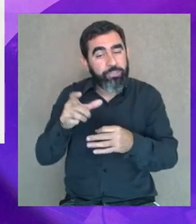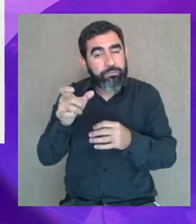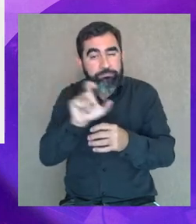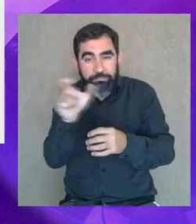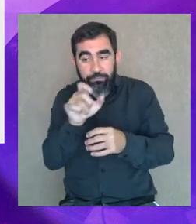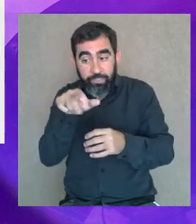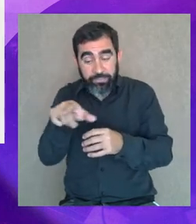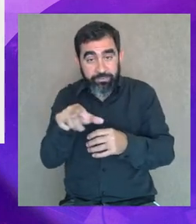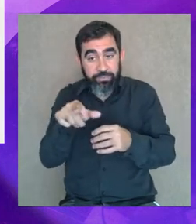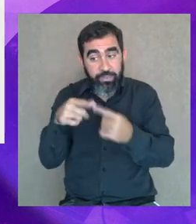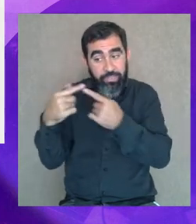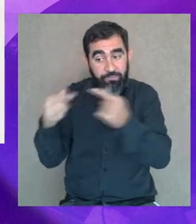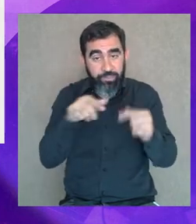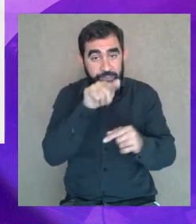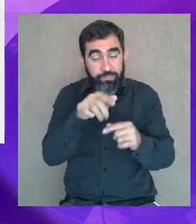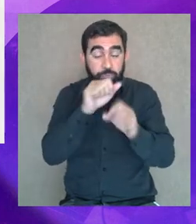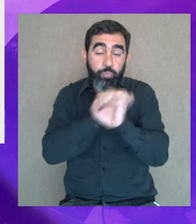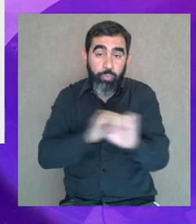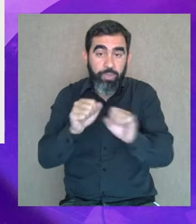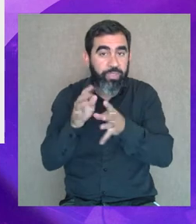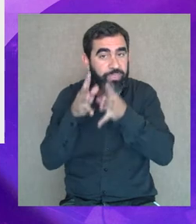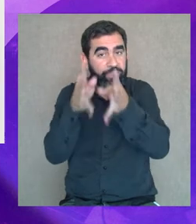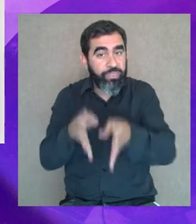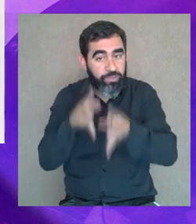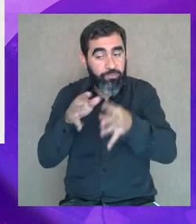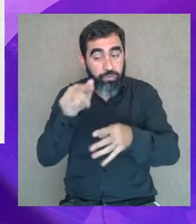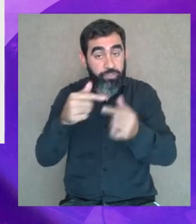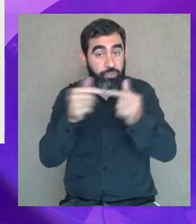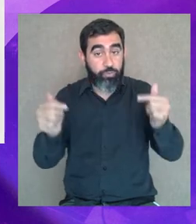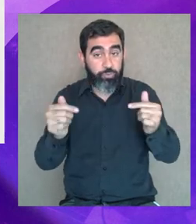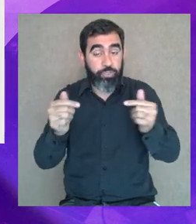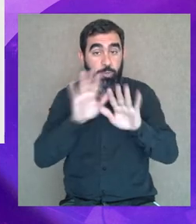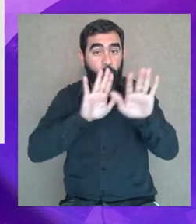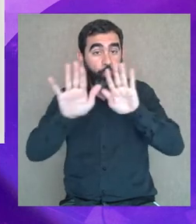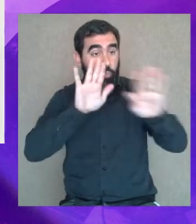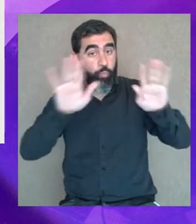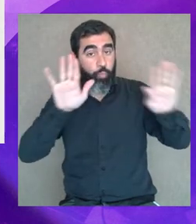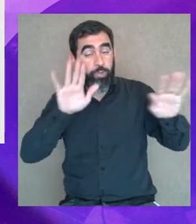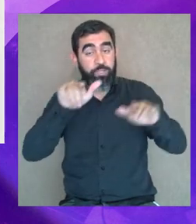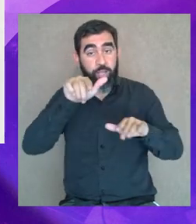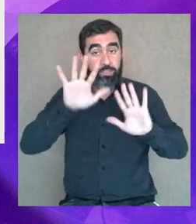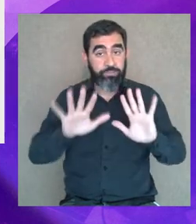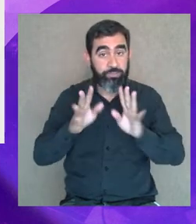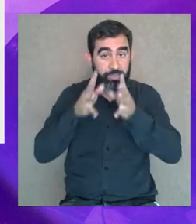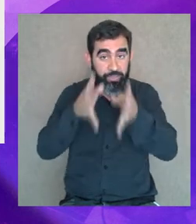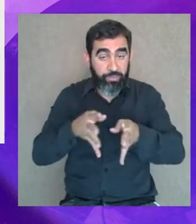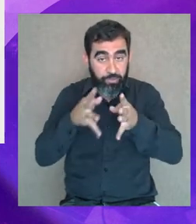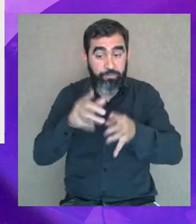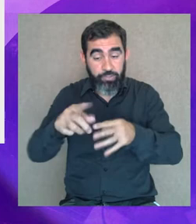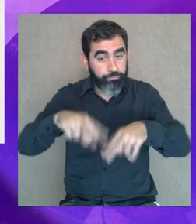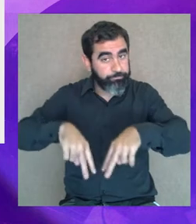pequeño matiz es lo que es lo que hace el desafío de este tipo de exposiciones el desafío de